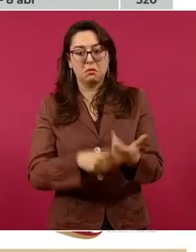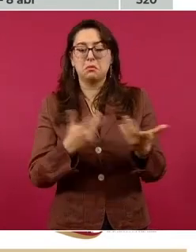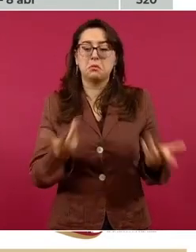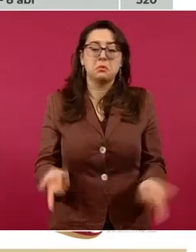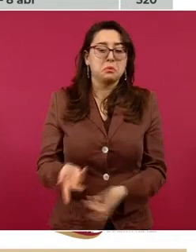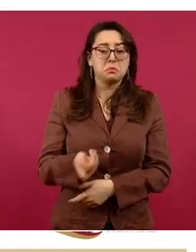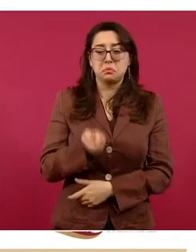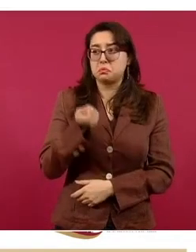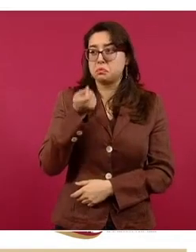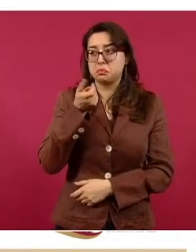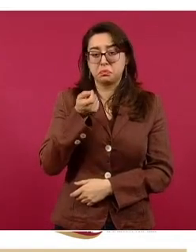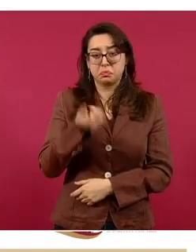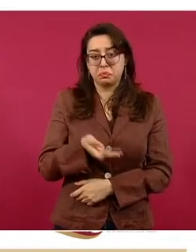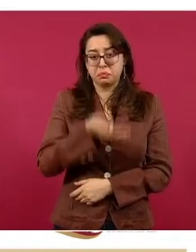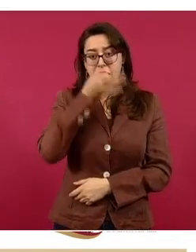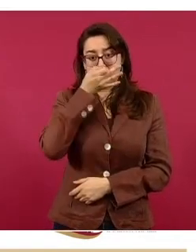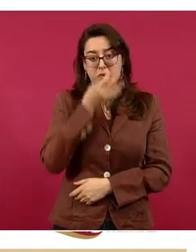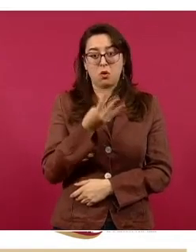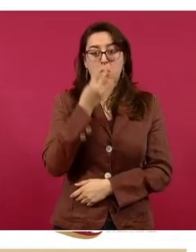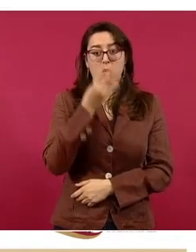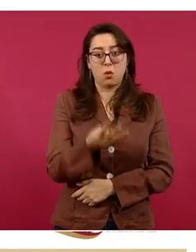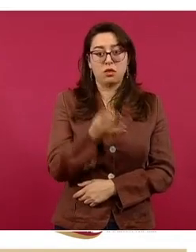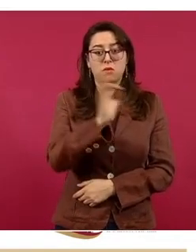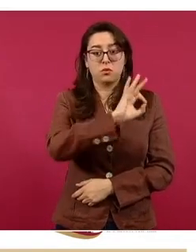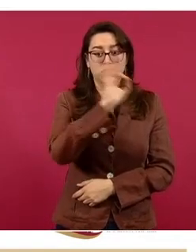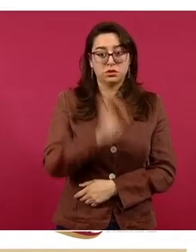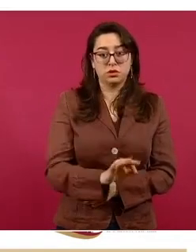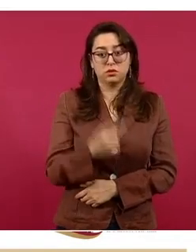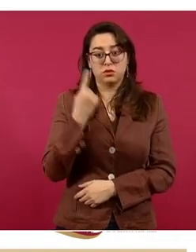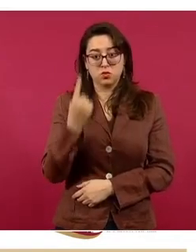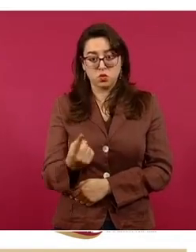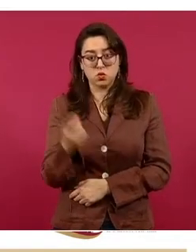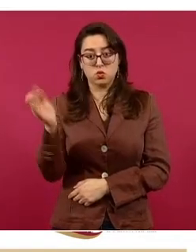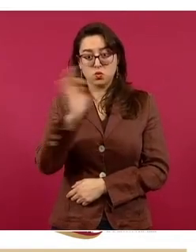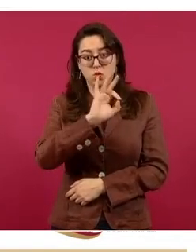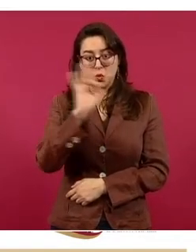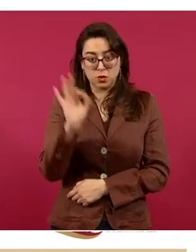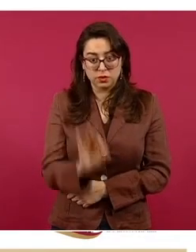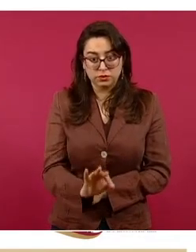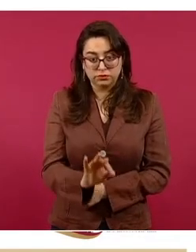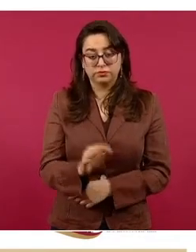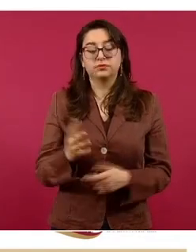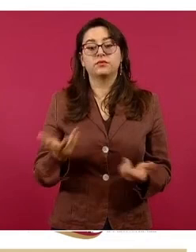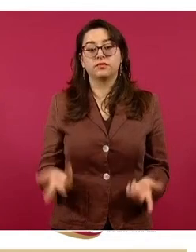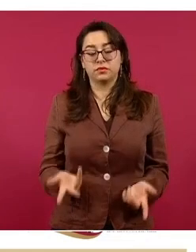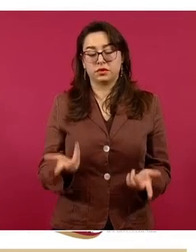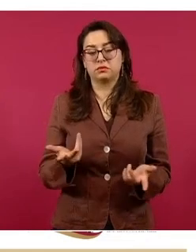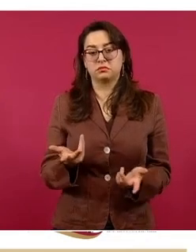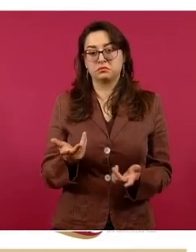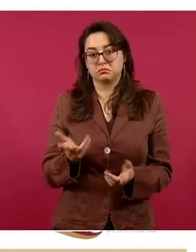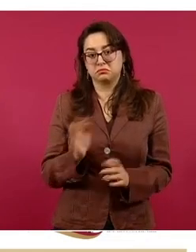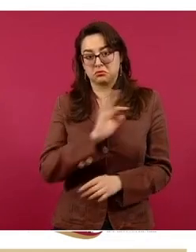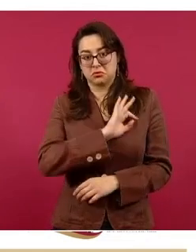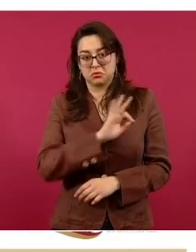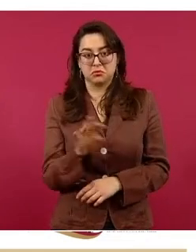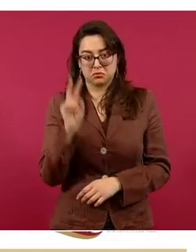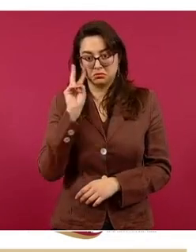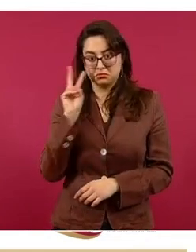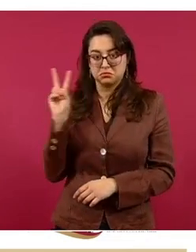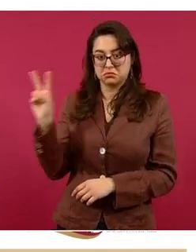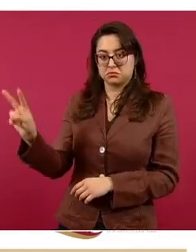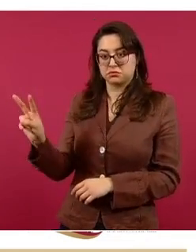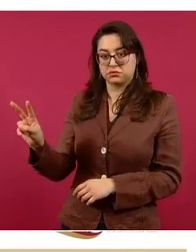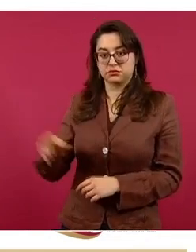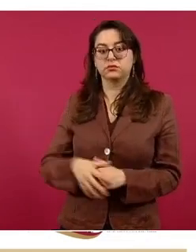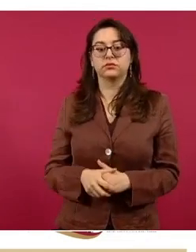de ocupación de las camas generales y las camas con ventilador para personas que padecen infección respiratoria aguda